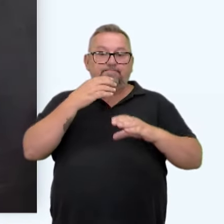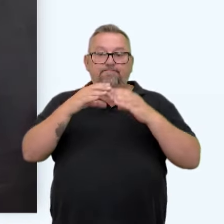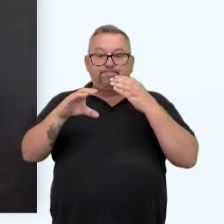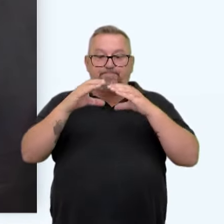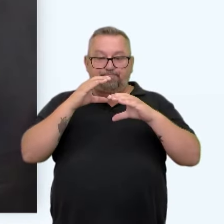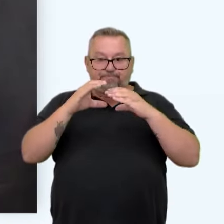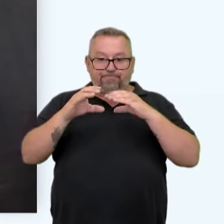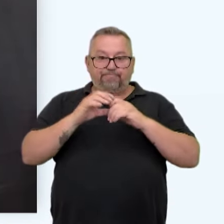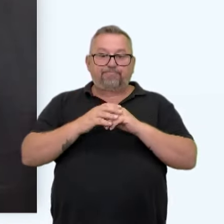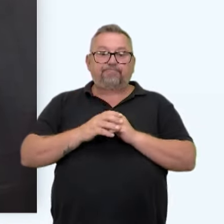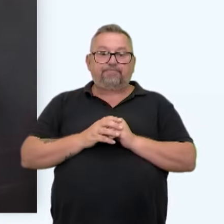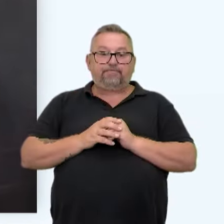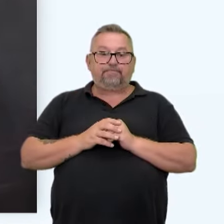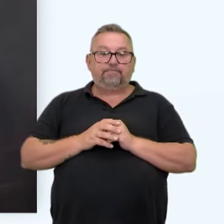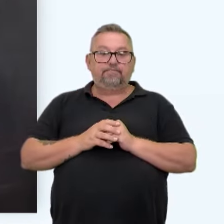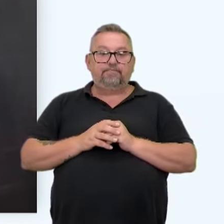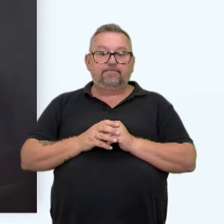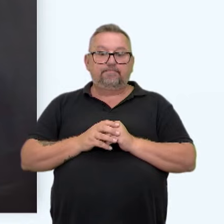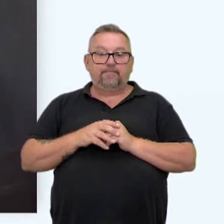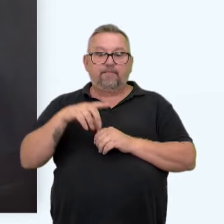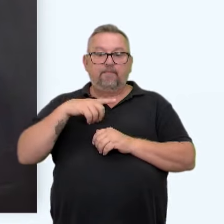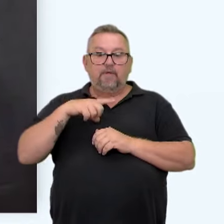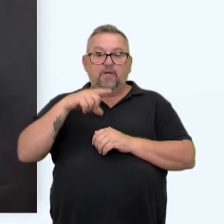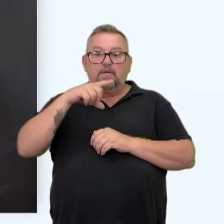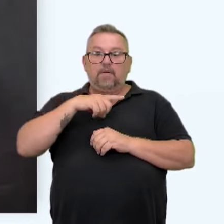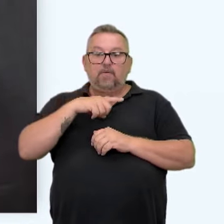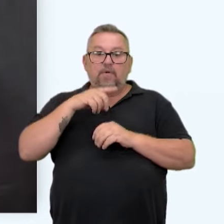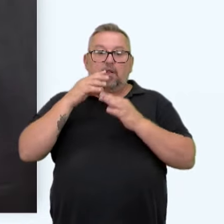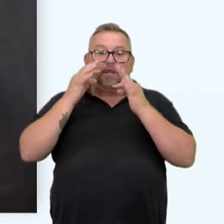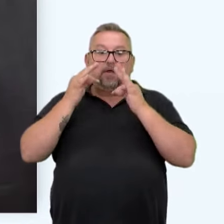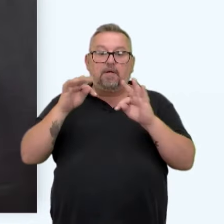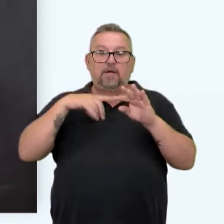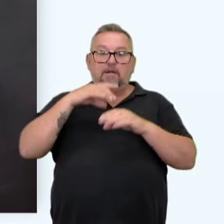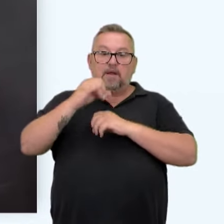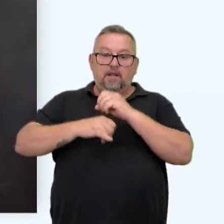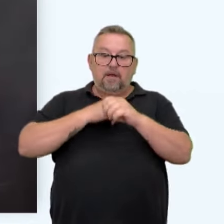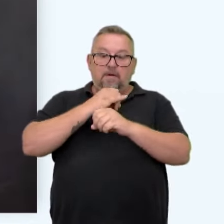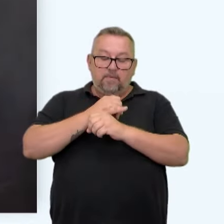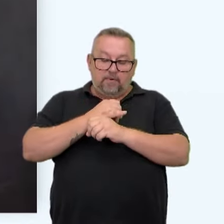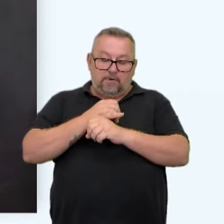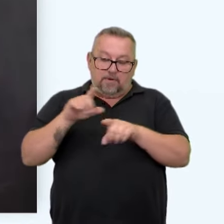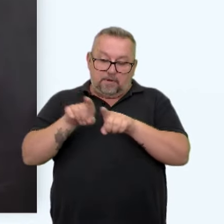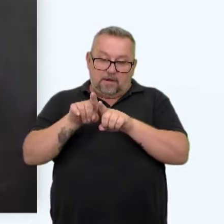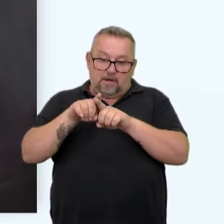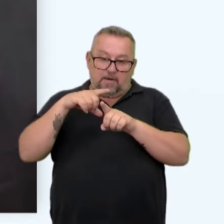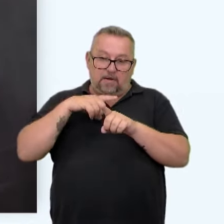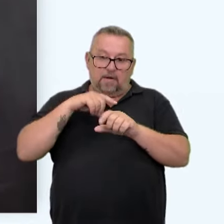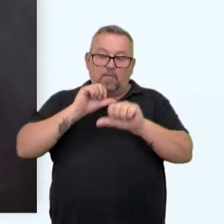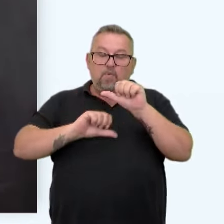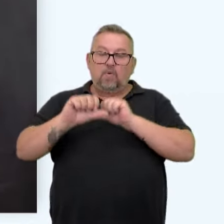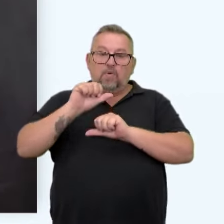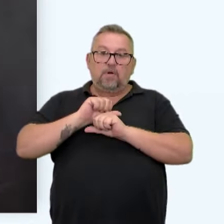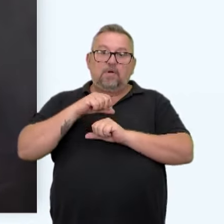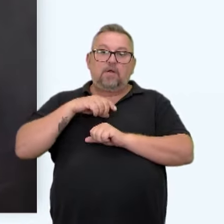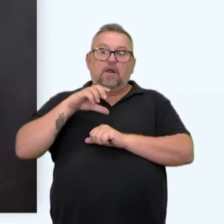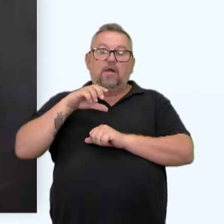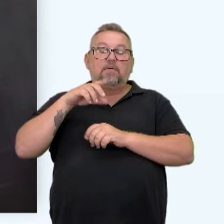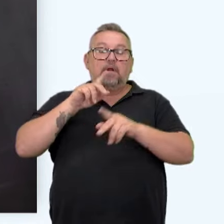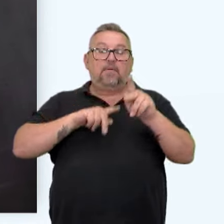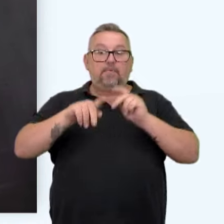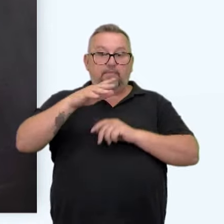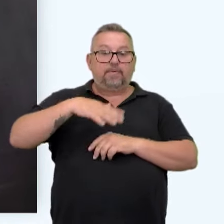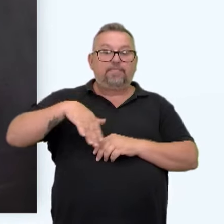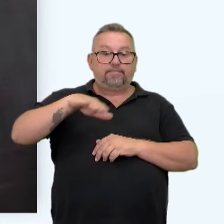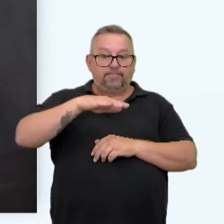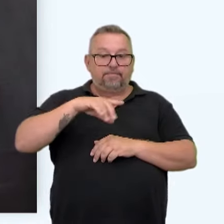los medios de comunicación y estamos siendo testigos de que efectivamente Internet es un cambio de